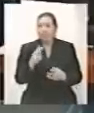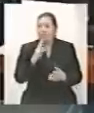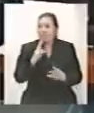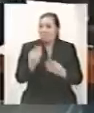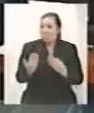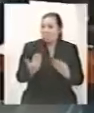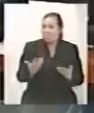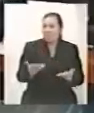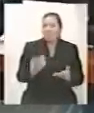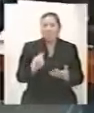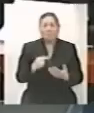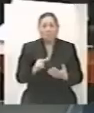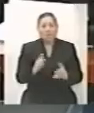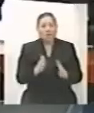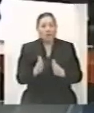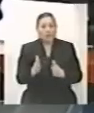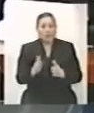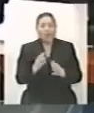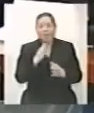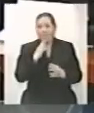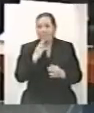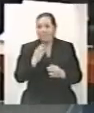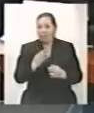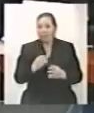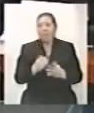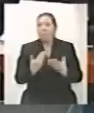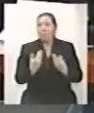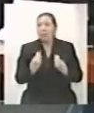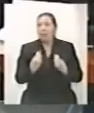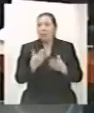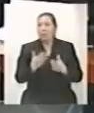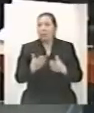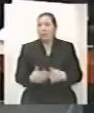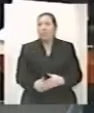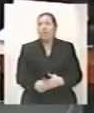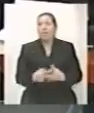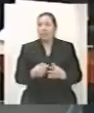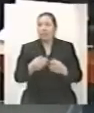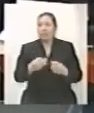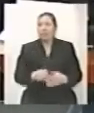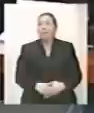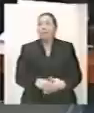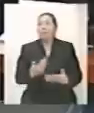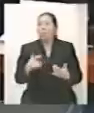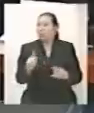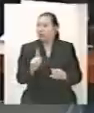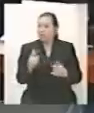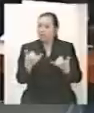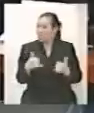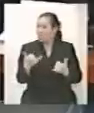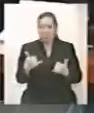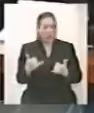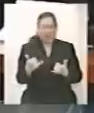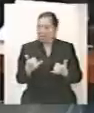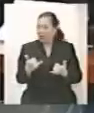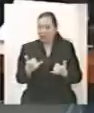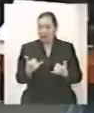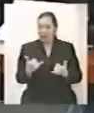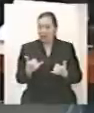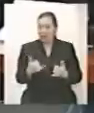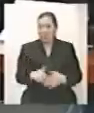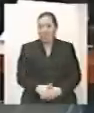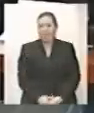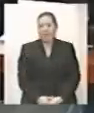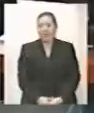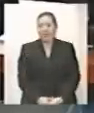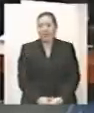simuladas, va a haber operaciones tácticas de verdad, porque eso es una operación táctica, es de verdad, no es un juego de entrenamiento.